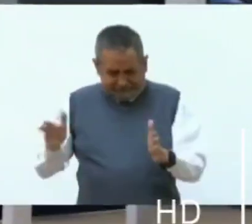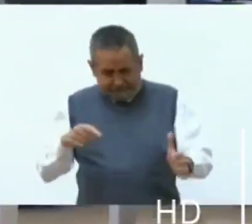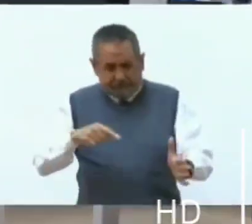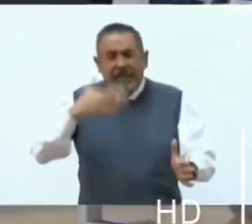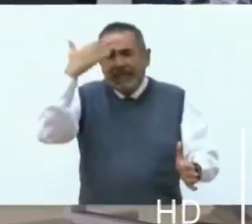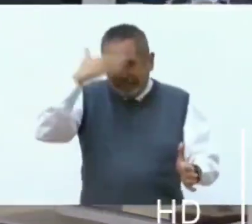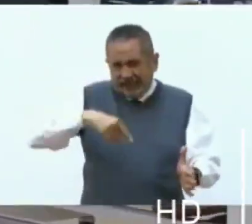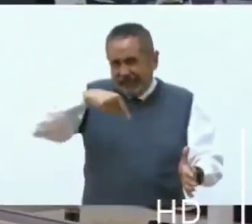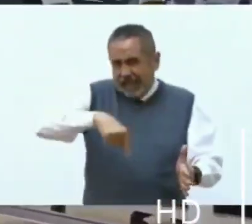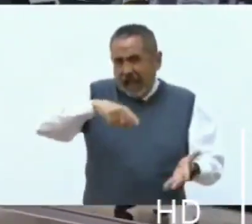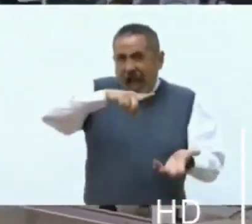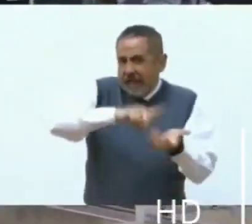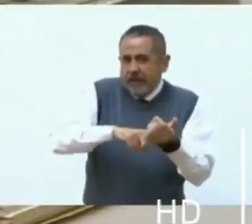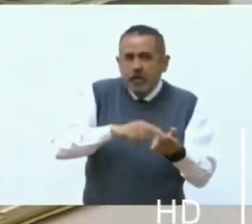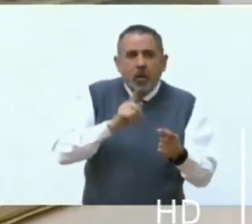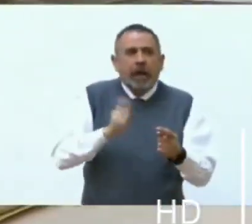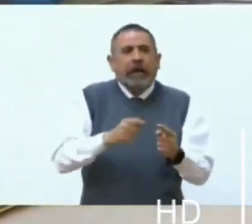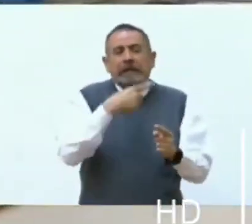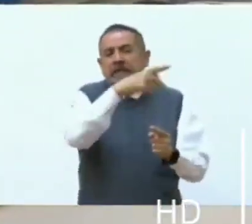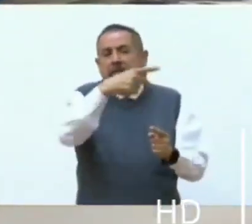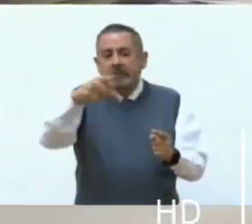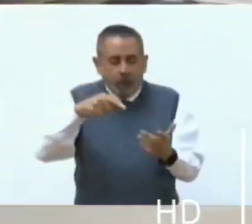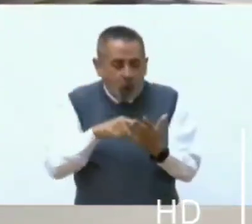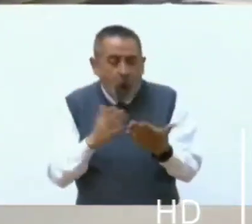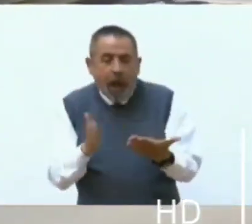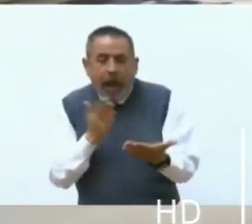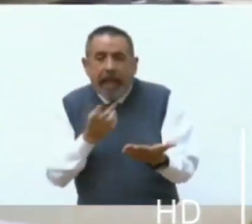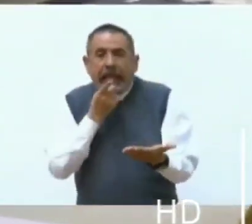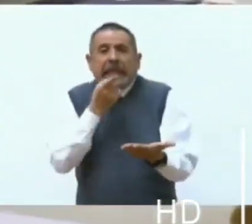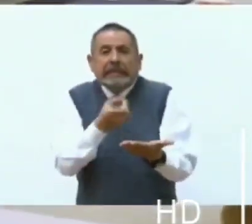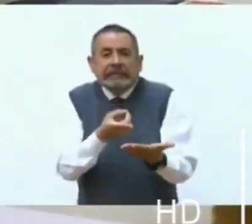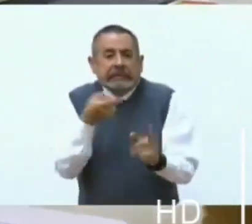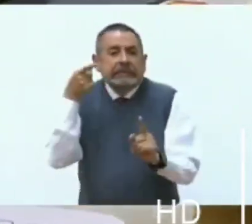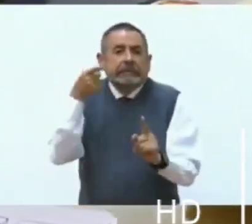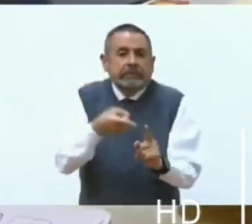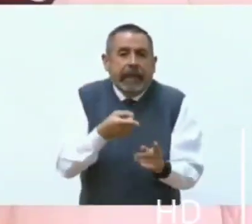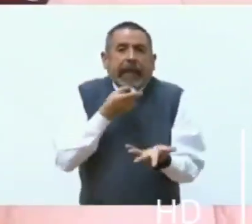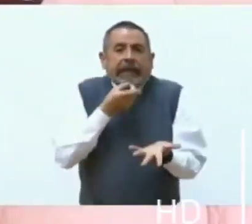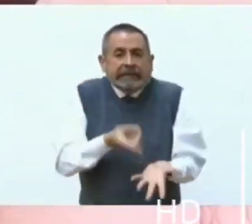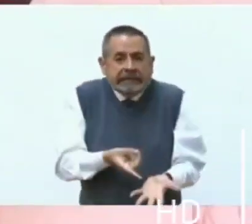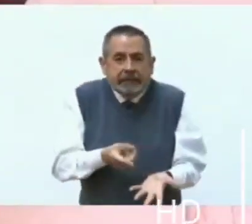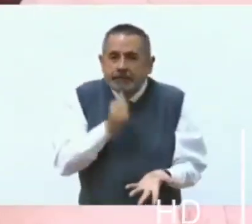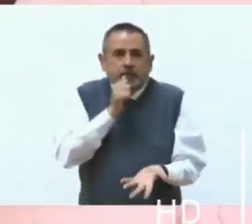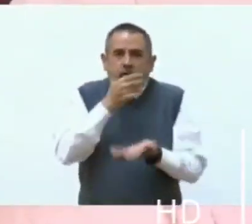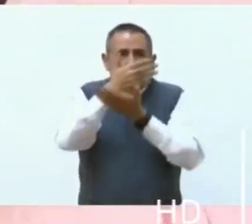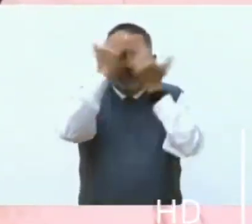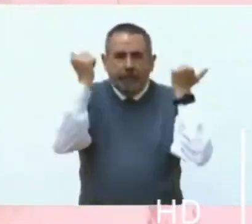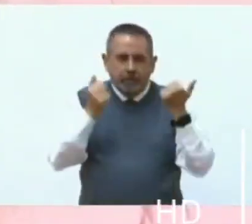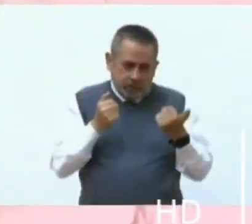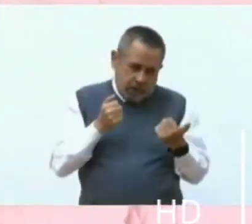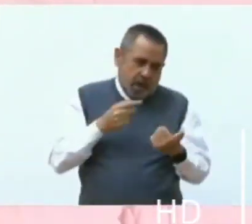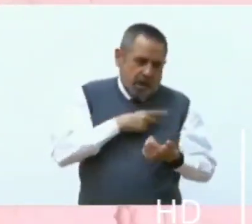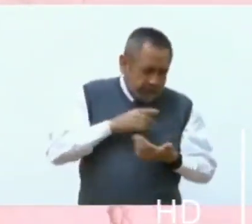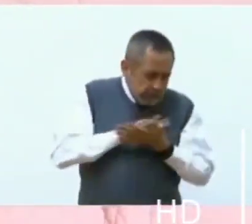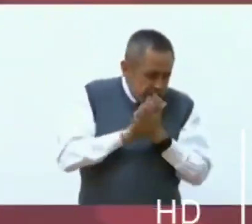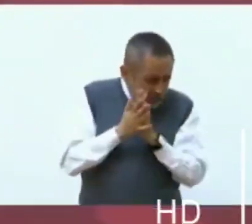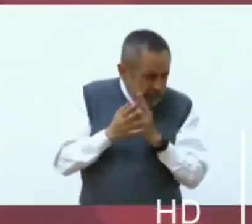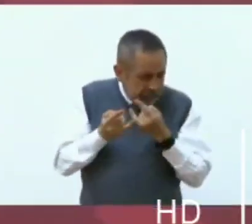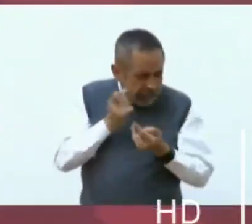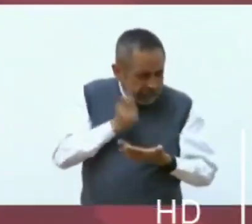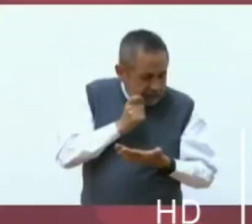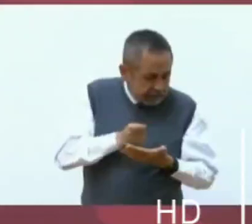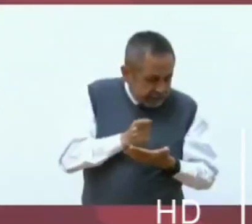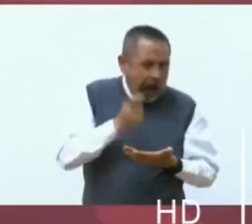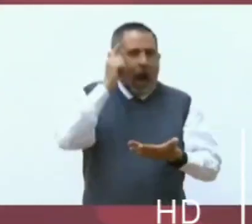de un fondo determinado, pero no sabemos el asunto particular de cada expediente. Traducido a nuestra historia